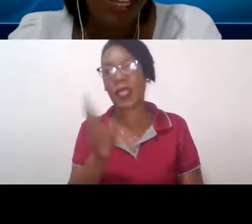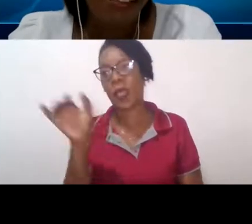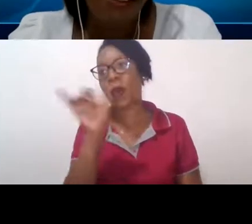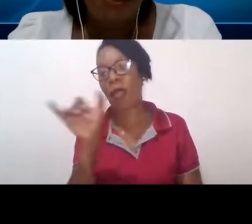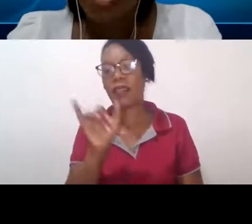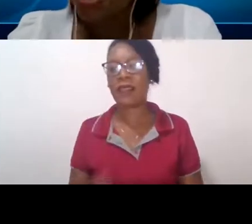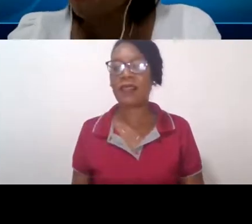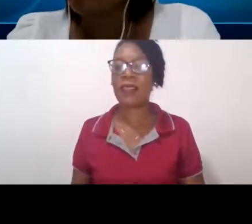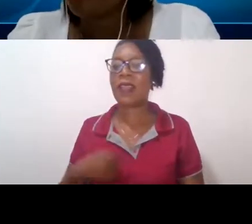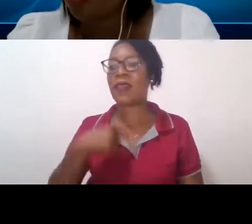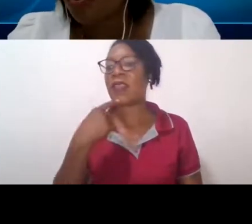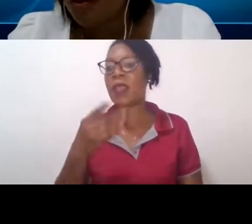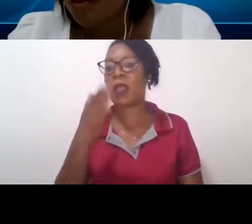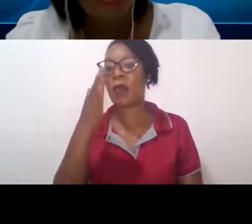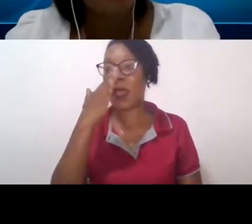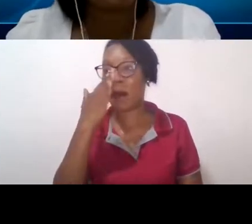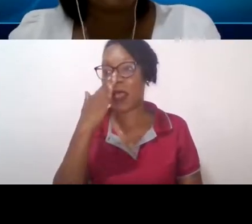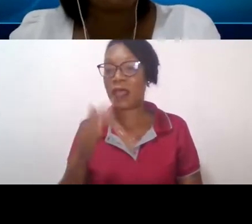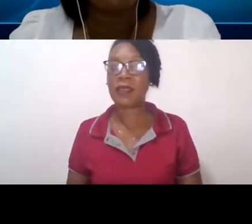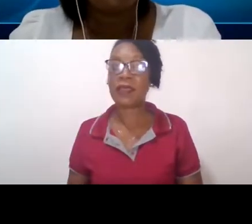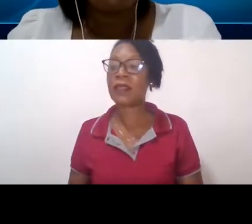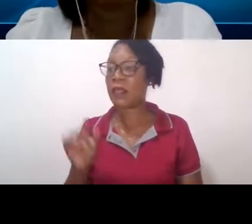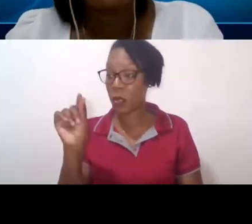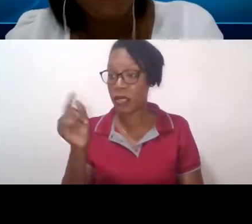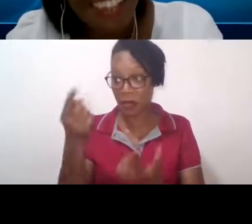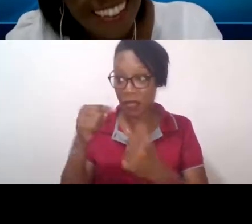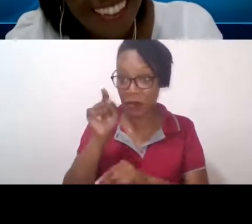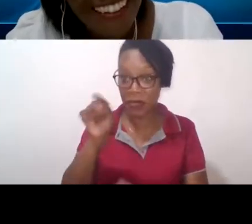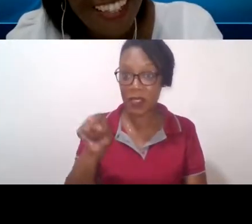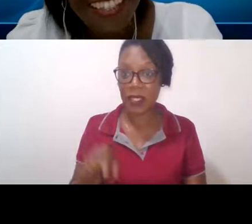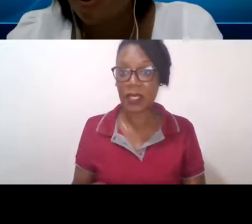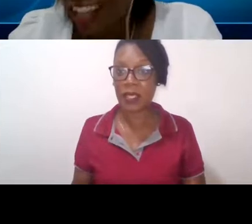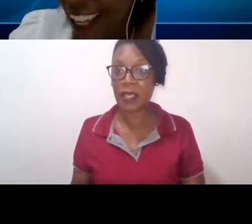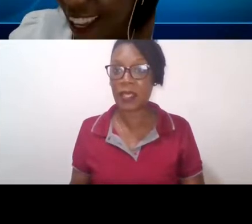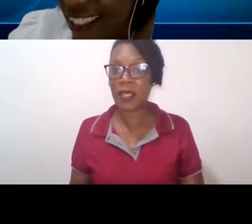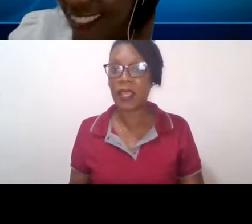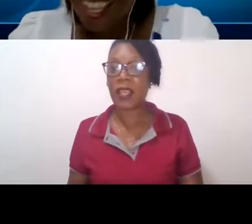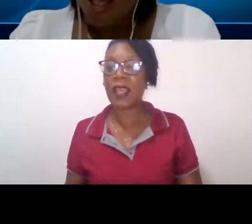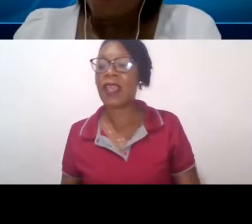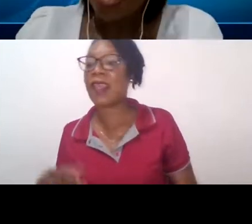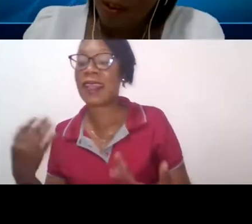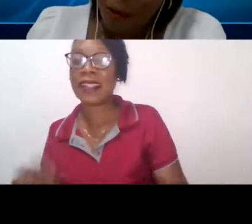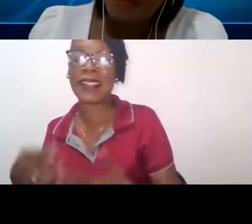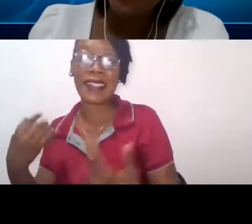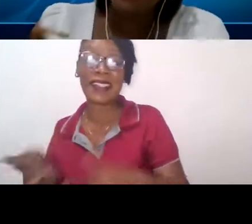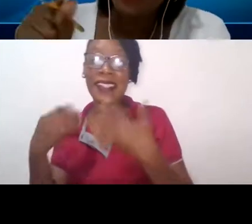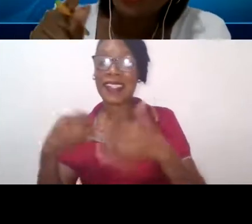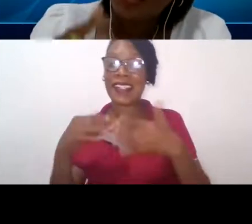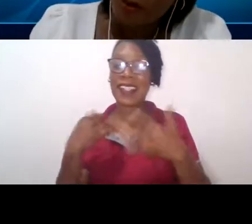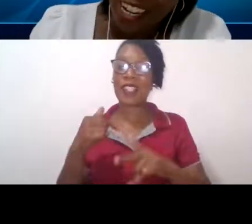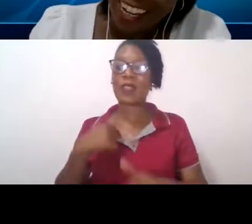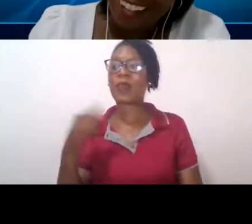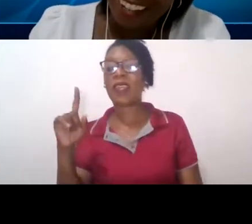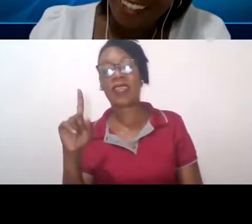por usted. Y me sucedió otra situación y adivinen qué hice esta vez. Colegas, me devolví a